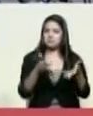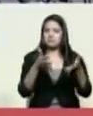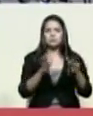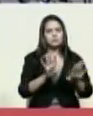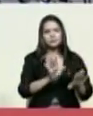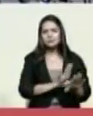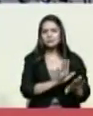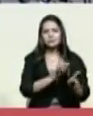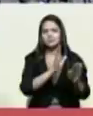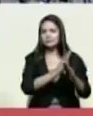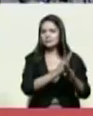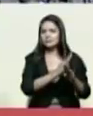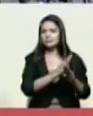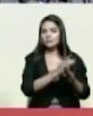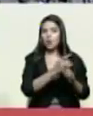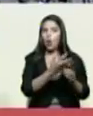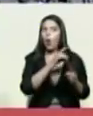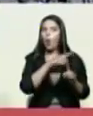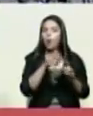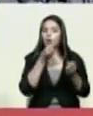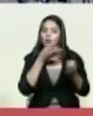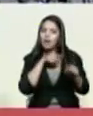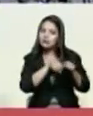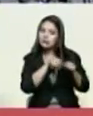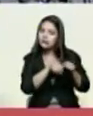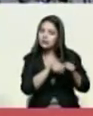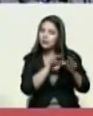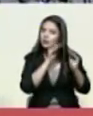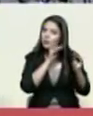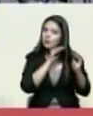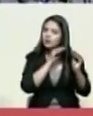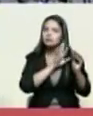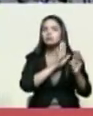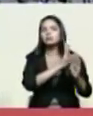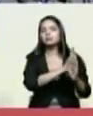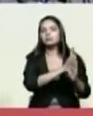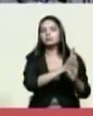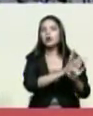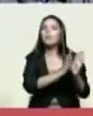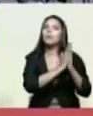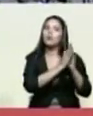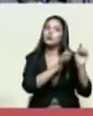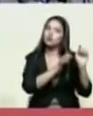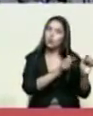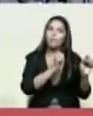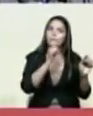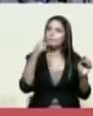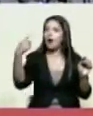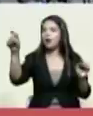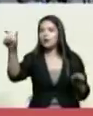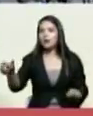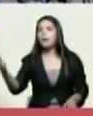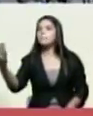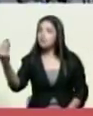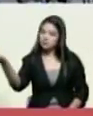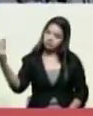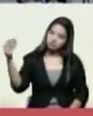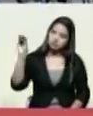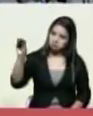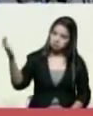Párenlo, no dejen que nadie venga a meterle chisme de un compañero. Agárrenlo y llámelo. Ven acá, tú estás hablando mal de Pedro. Ven acá,